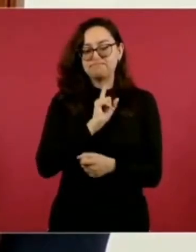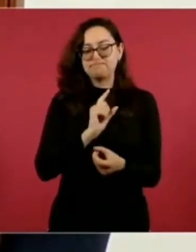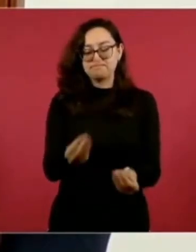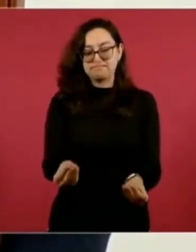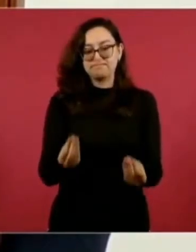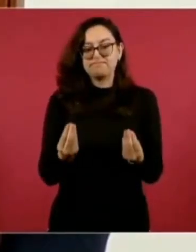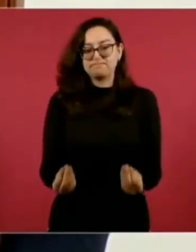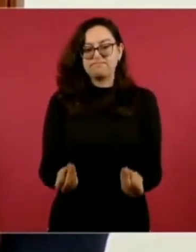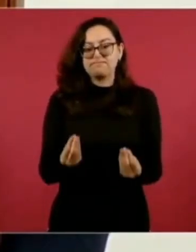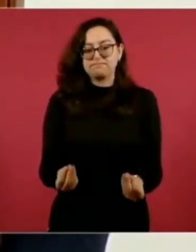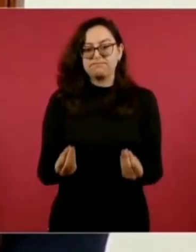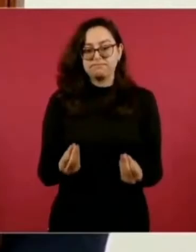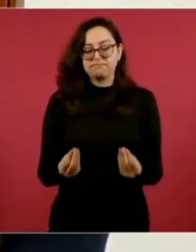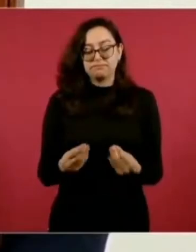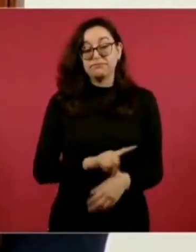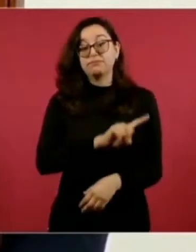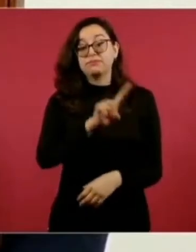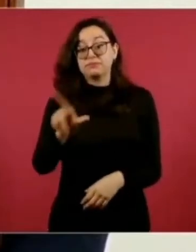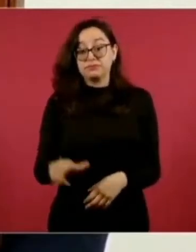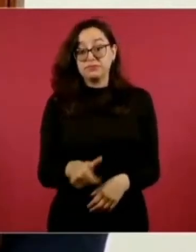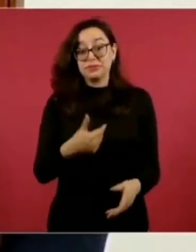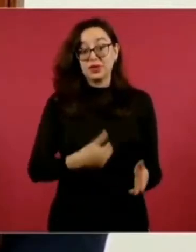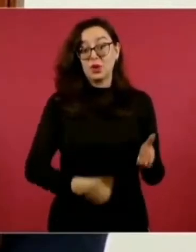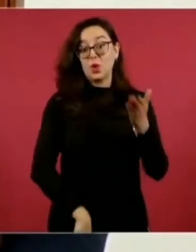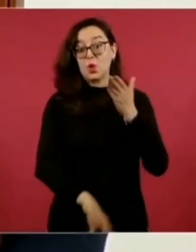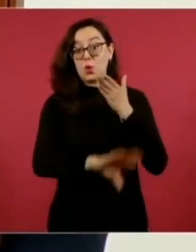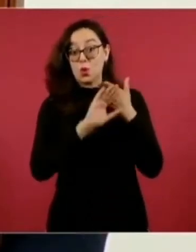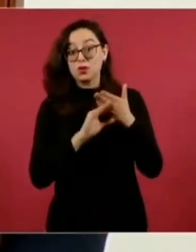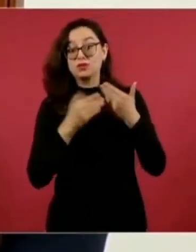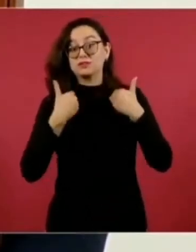porque hizo lo mismo conmigo,